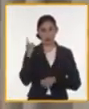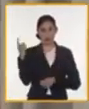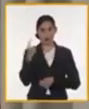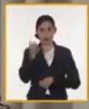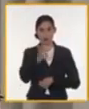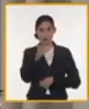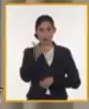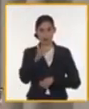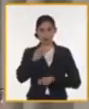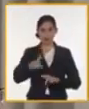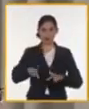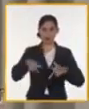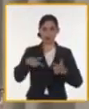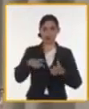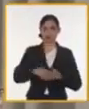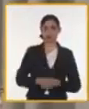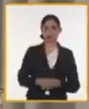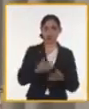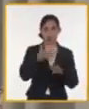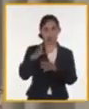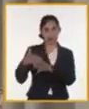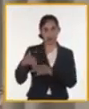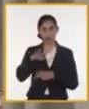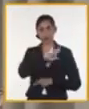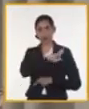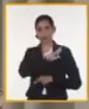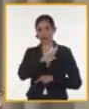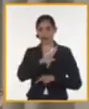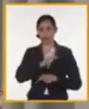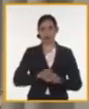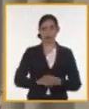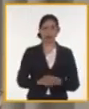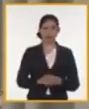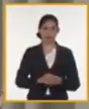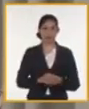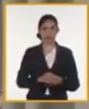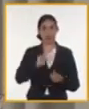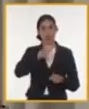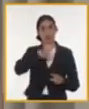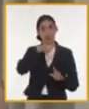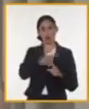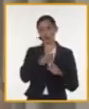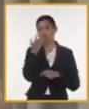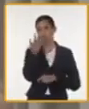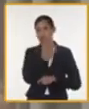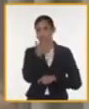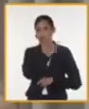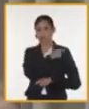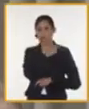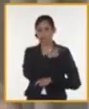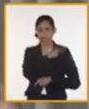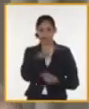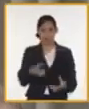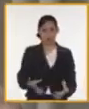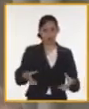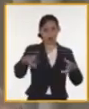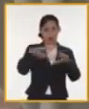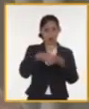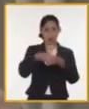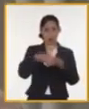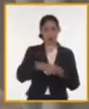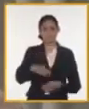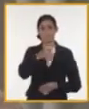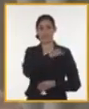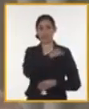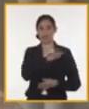legislatura. Ha ocupado diferentes responsabilidades como jefe de Estado Mayor en la Brigada de la Frontera, de las regiones militares